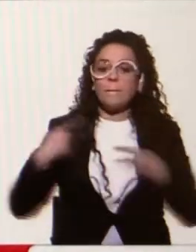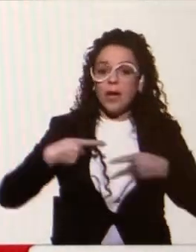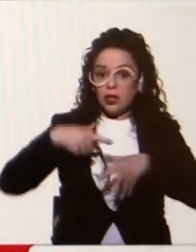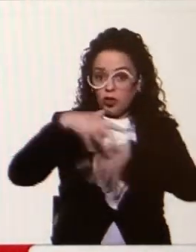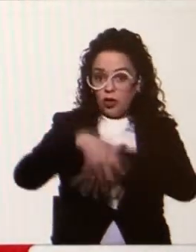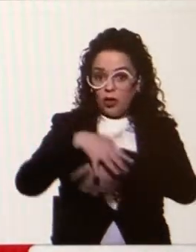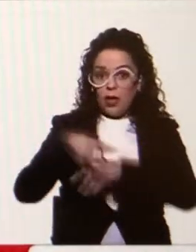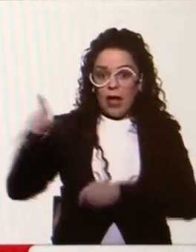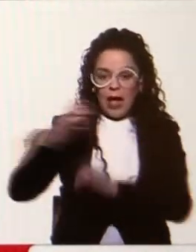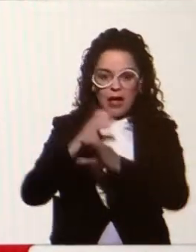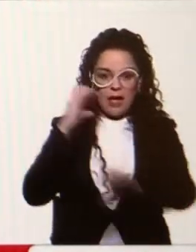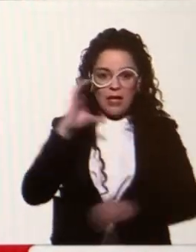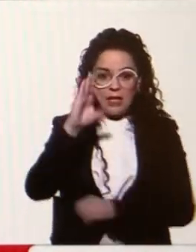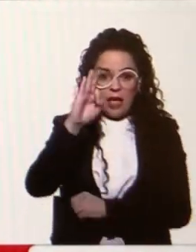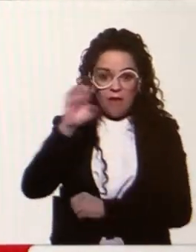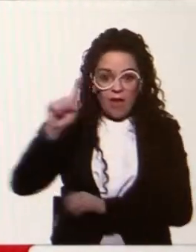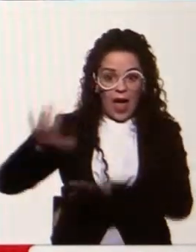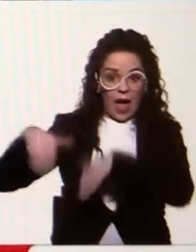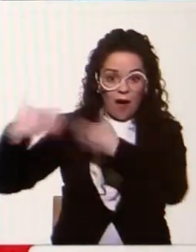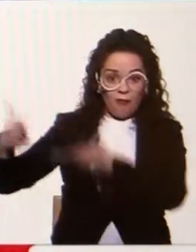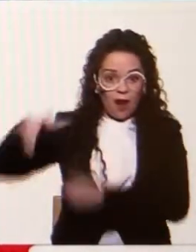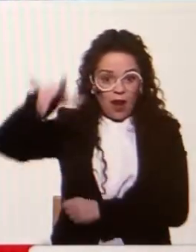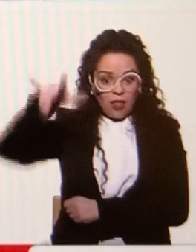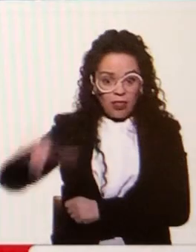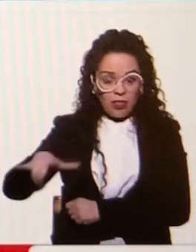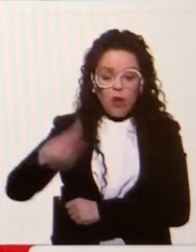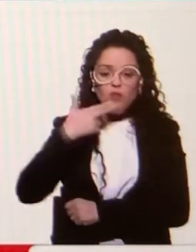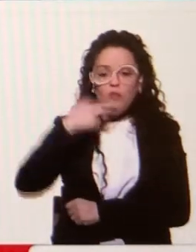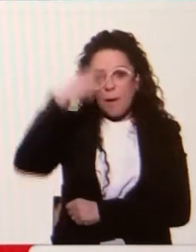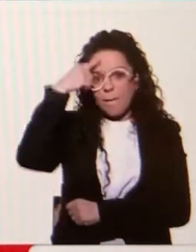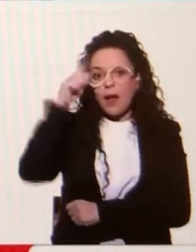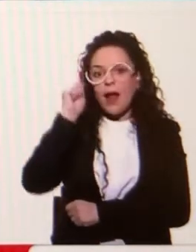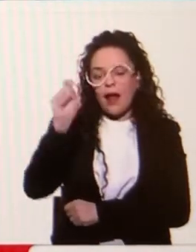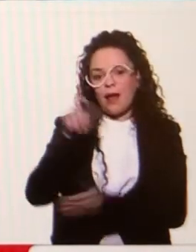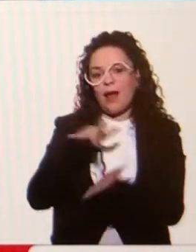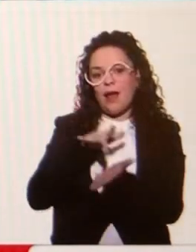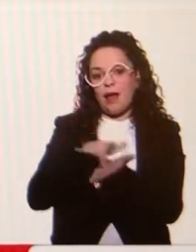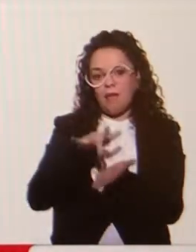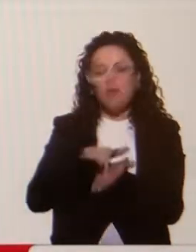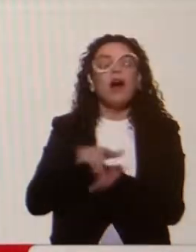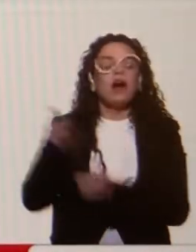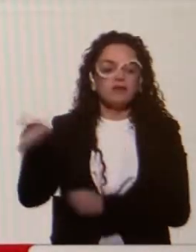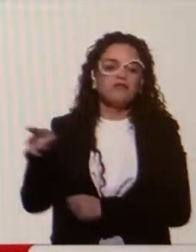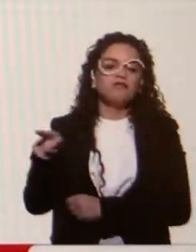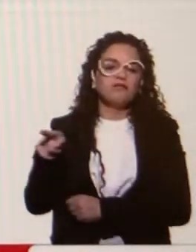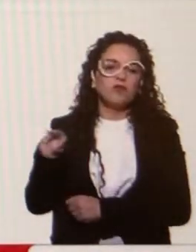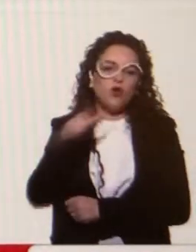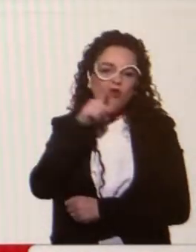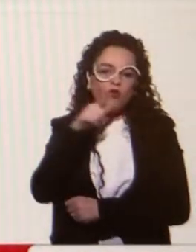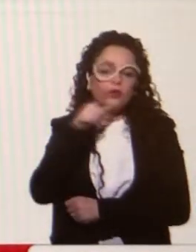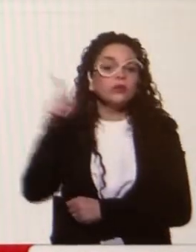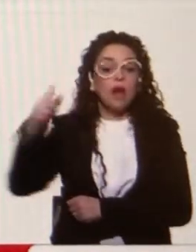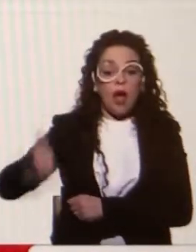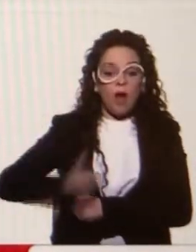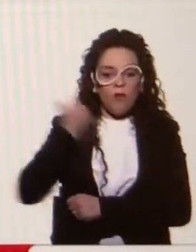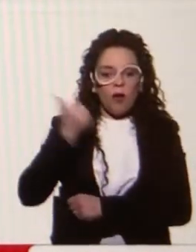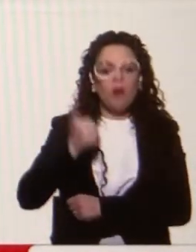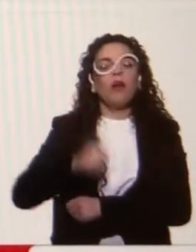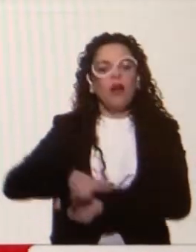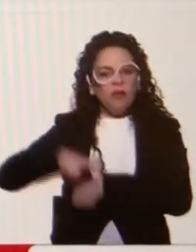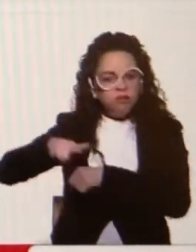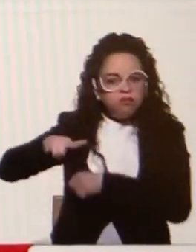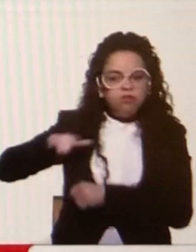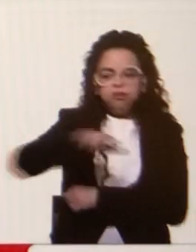Iguala los grupos delincuenciales que trabajan ahí En complicidad en esa zona de del del Estado de Guerrero